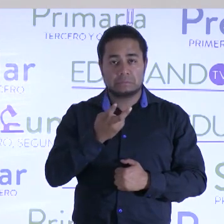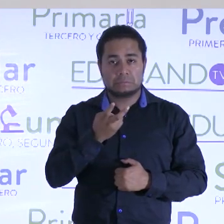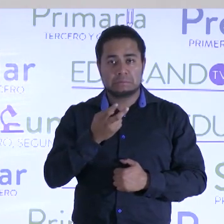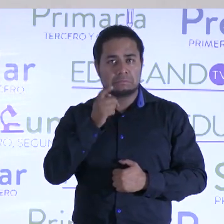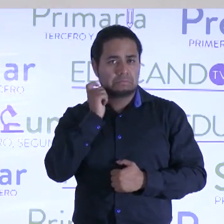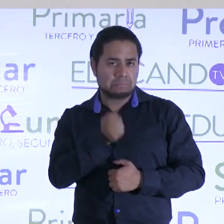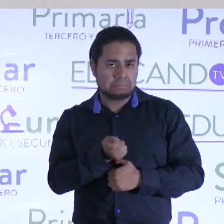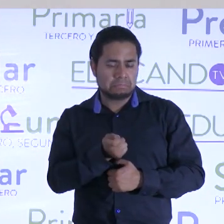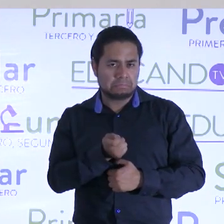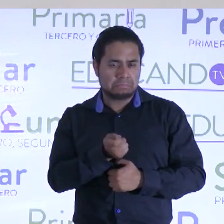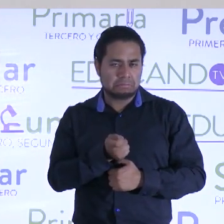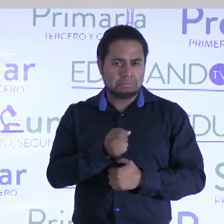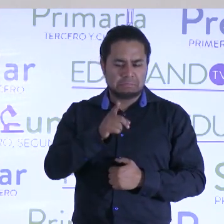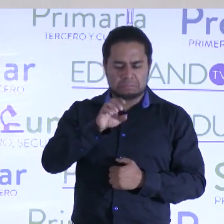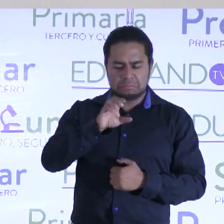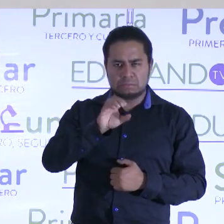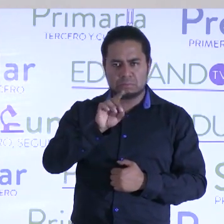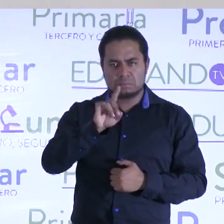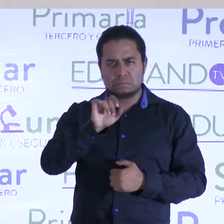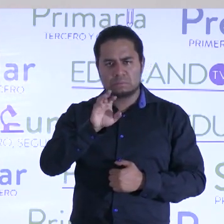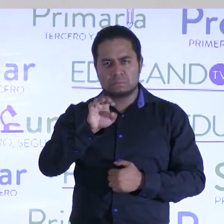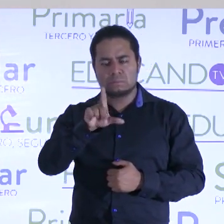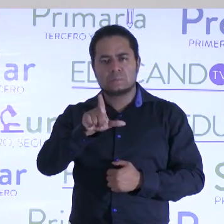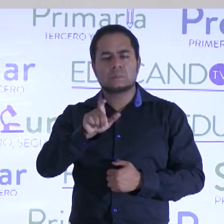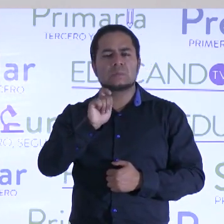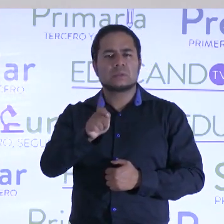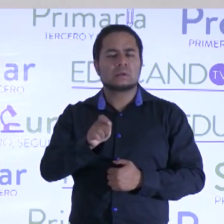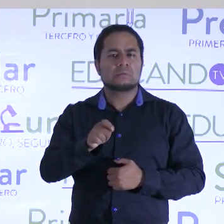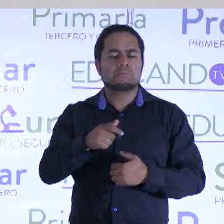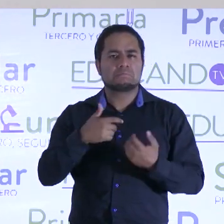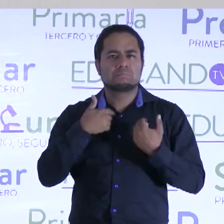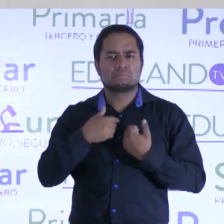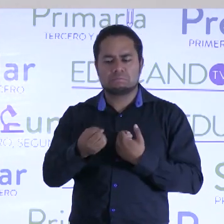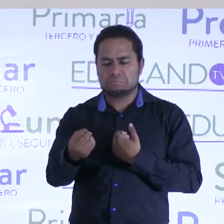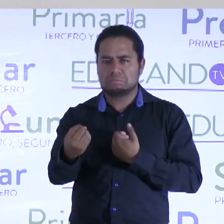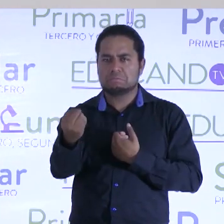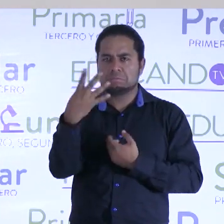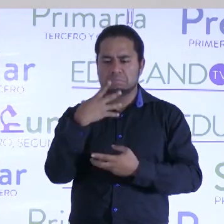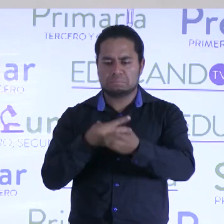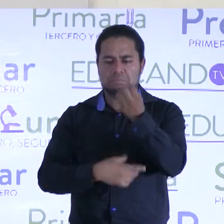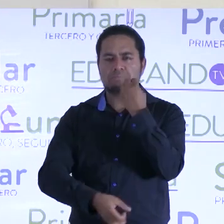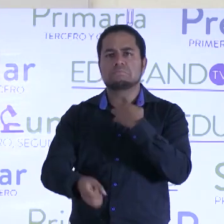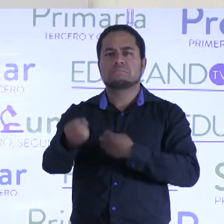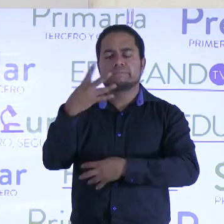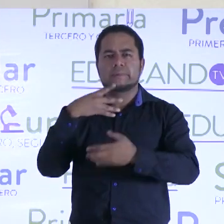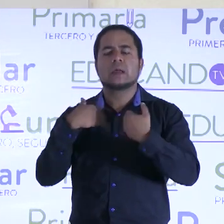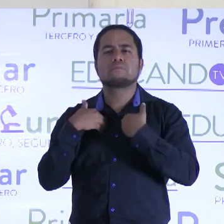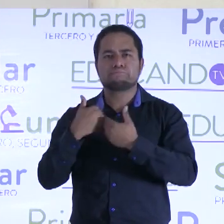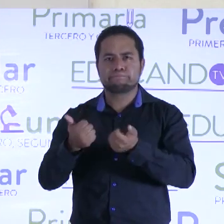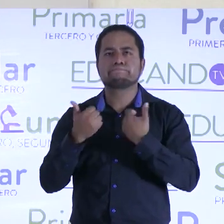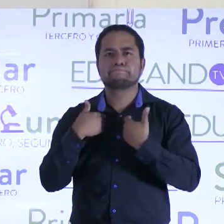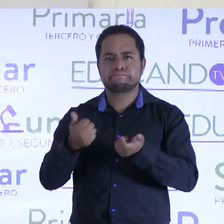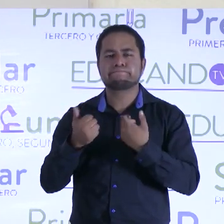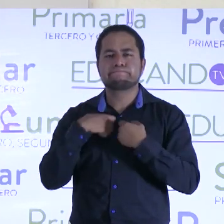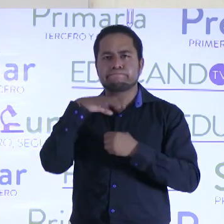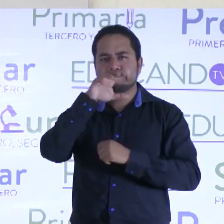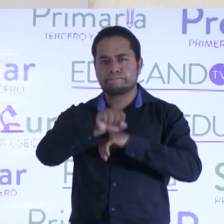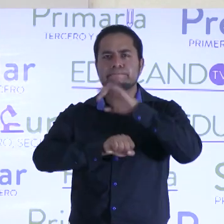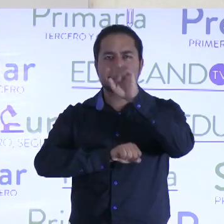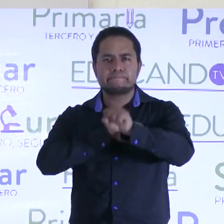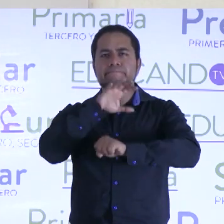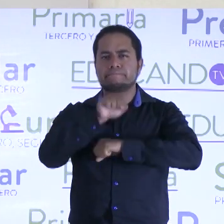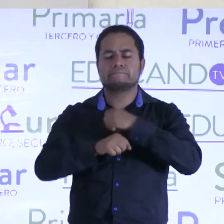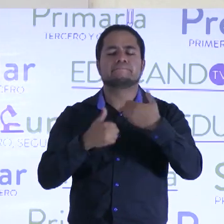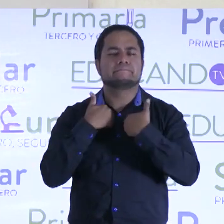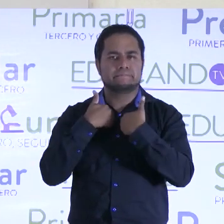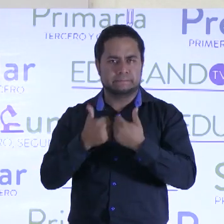La acción de decodificar el mensaje es entender lo que el emisor le está